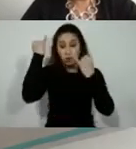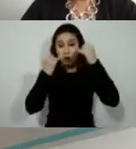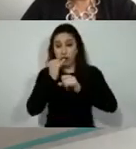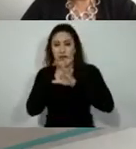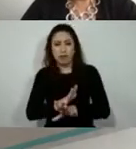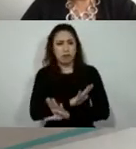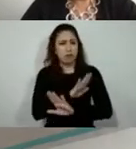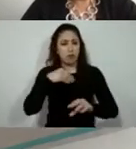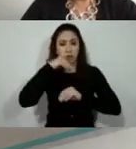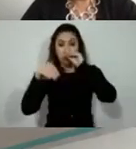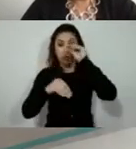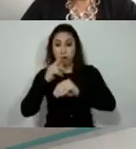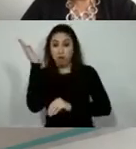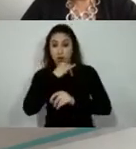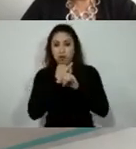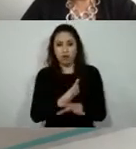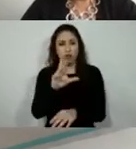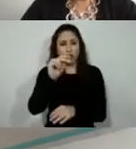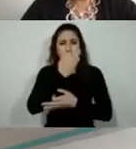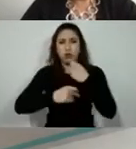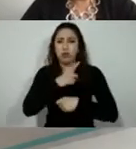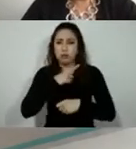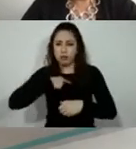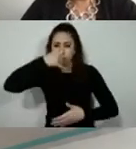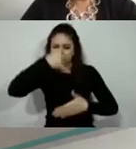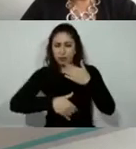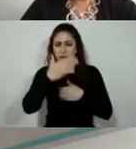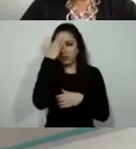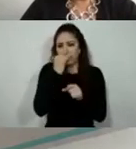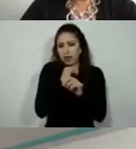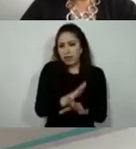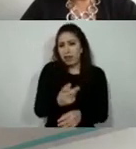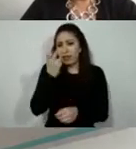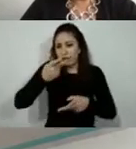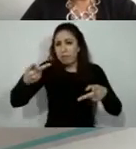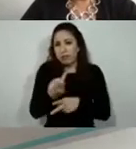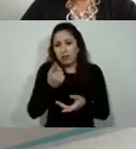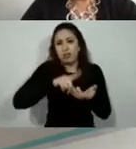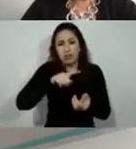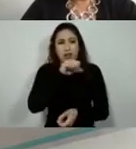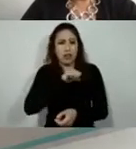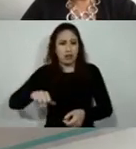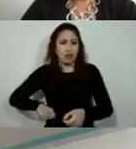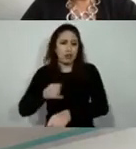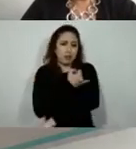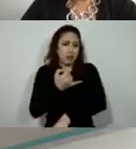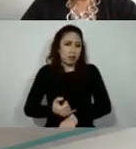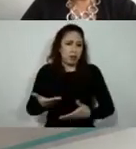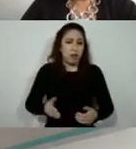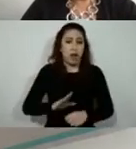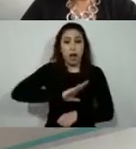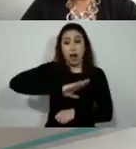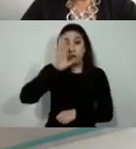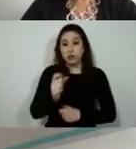todos tenemos que tener acceso a ellos. Y esta es la realidad de Iztapalapa, ¿no? A lo mejor hay quienes quisieran que fuera la